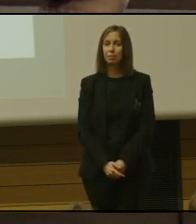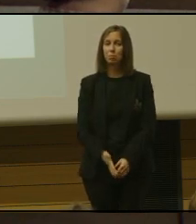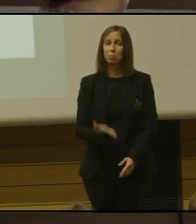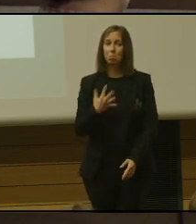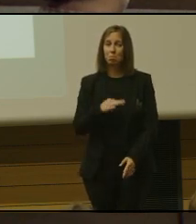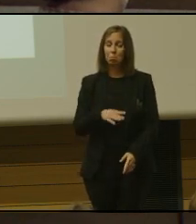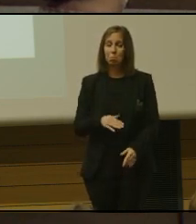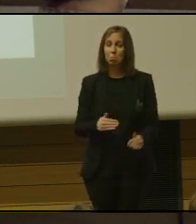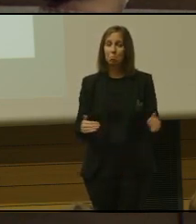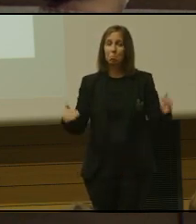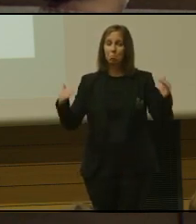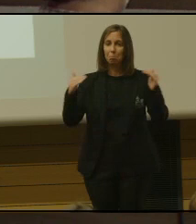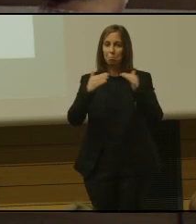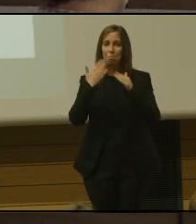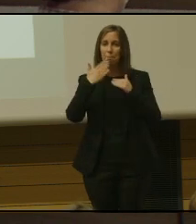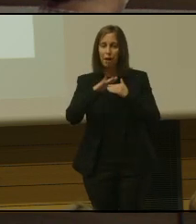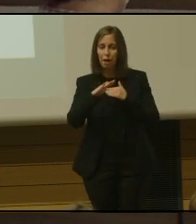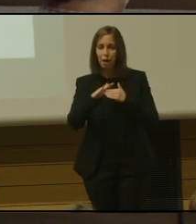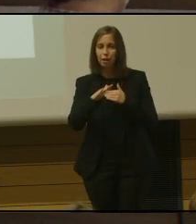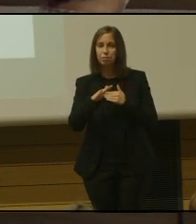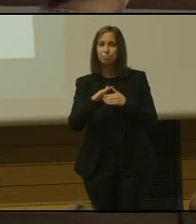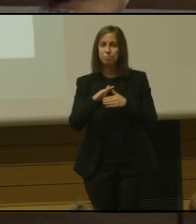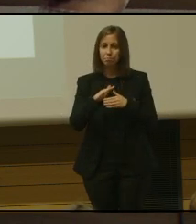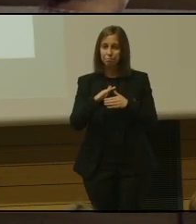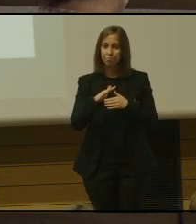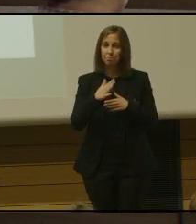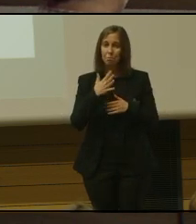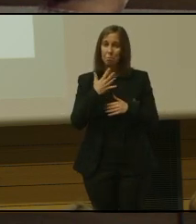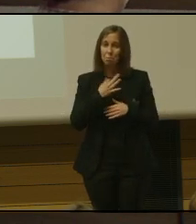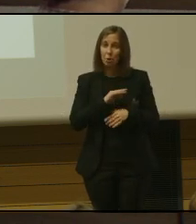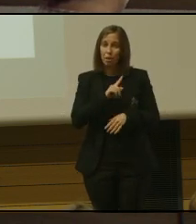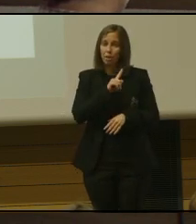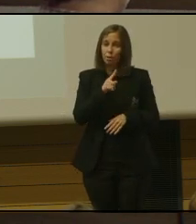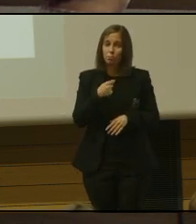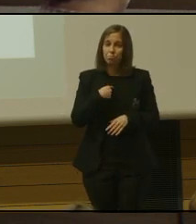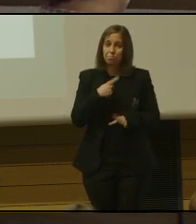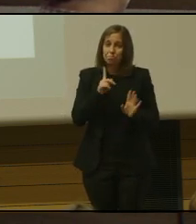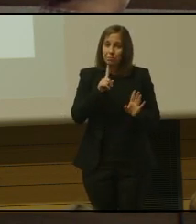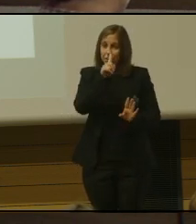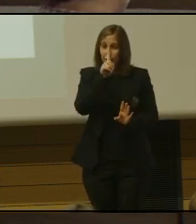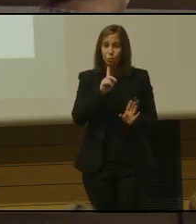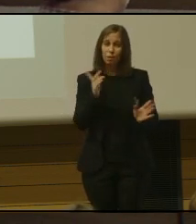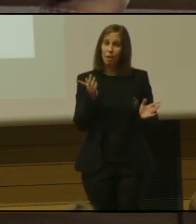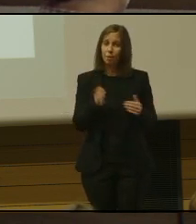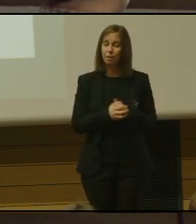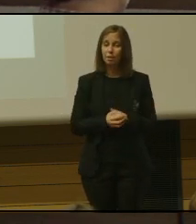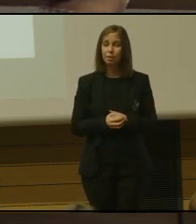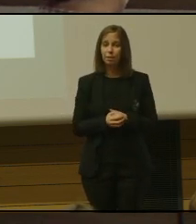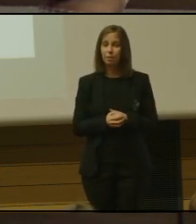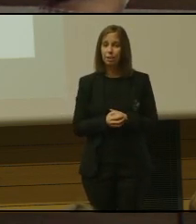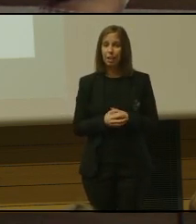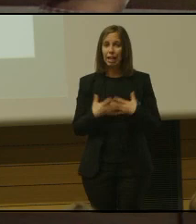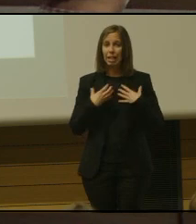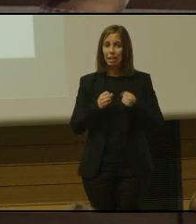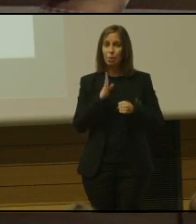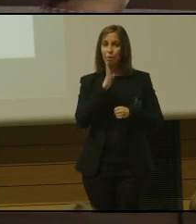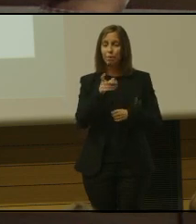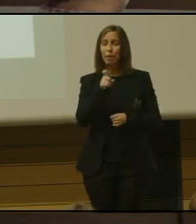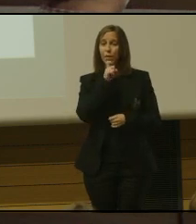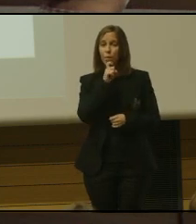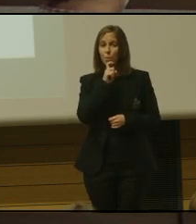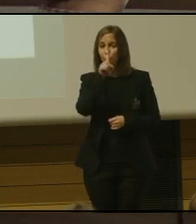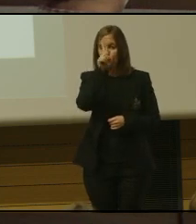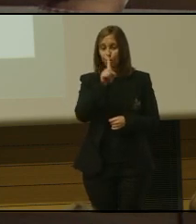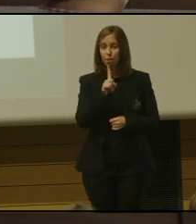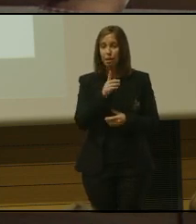malo? Pues todo el mundo dice que probablemente no. Yo es que, claro, no se sabe. ¿Qué va a hacer en la salud? Pues no se sabe.